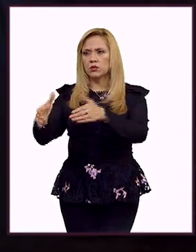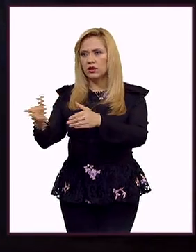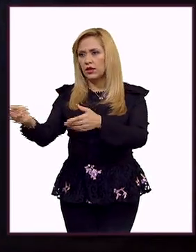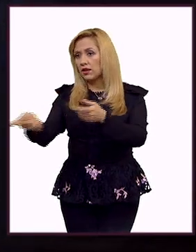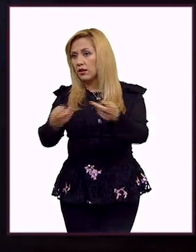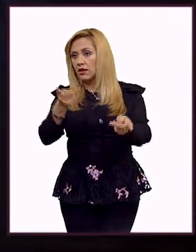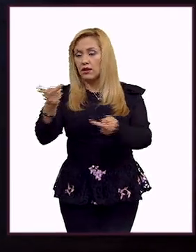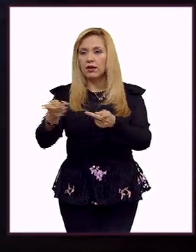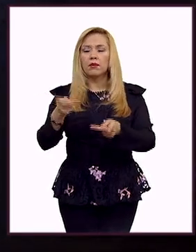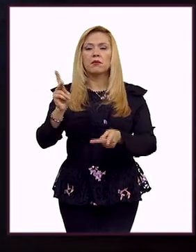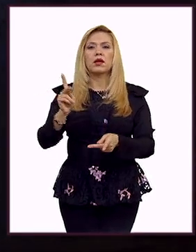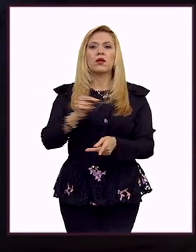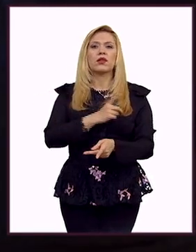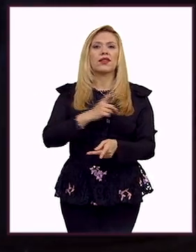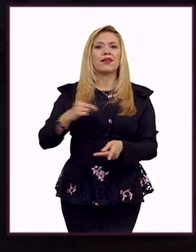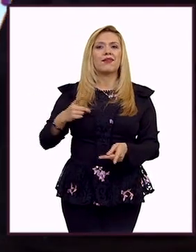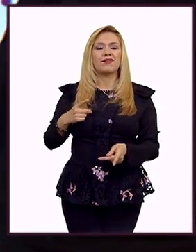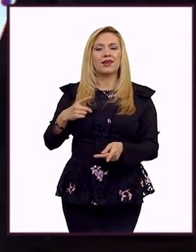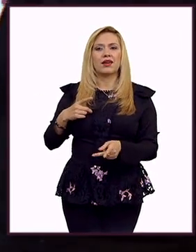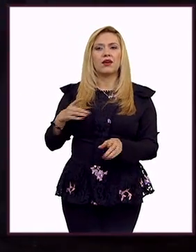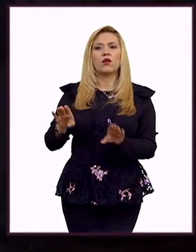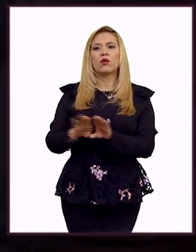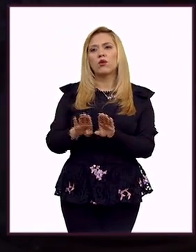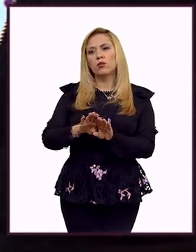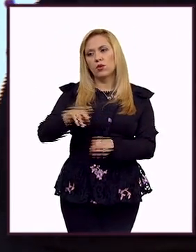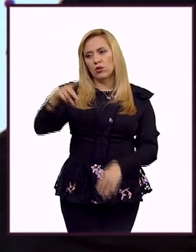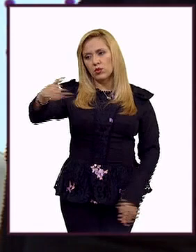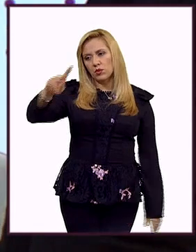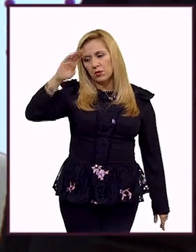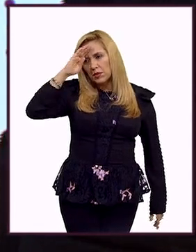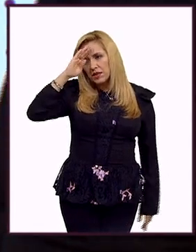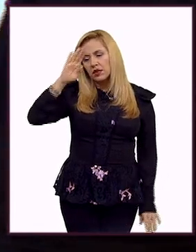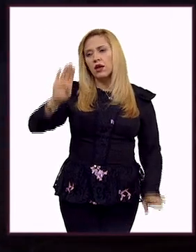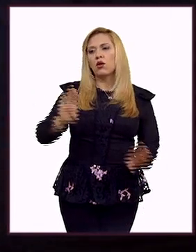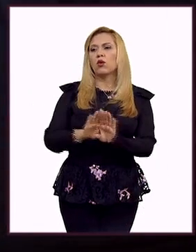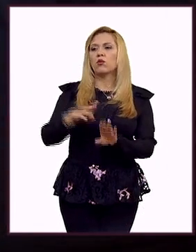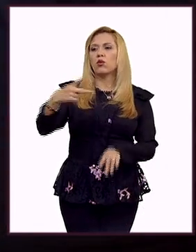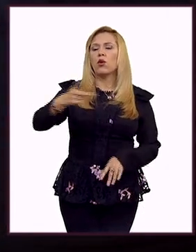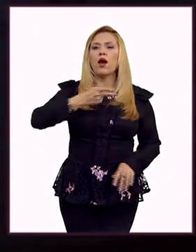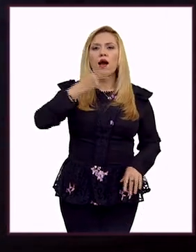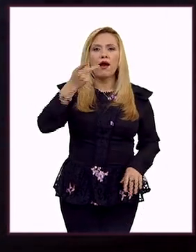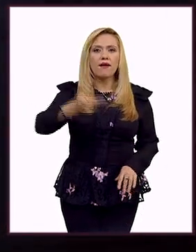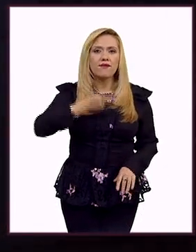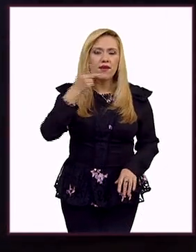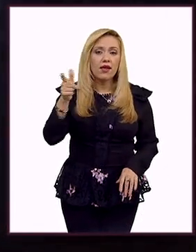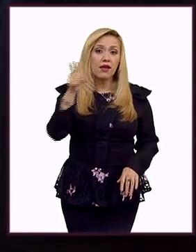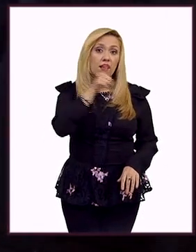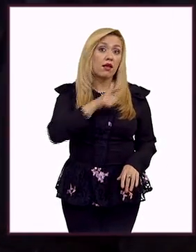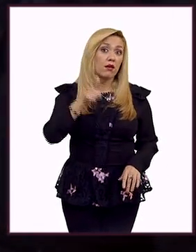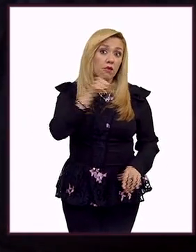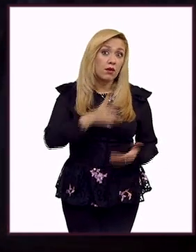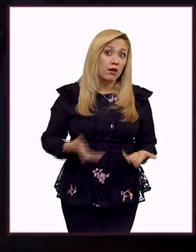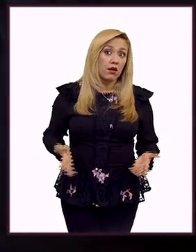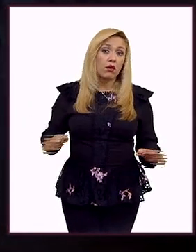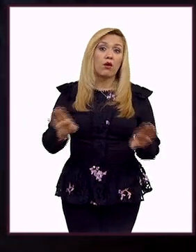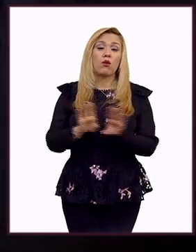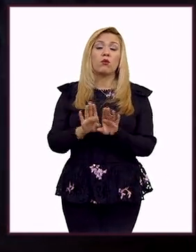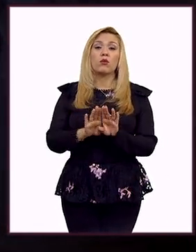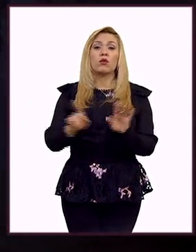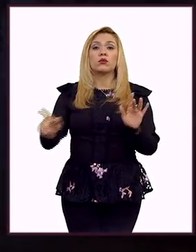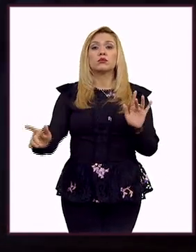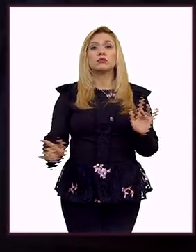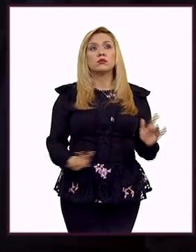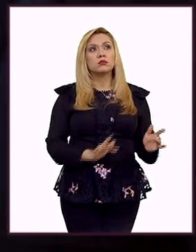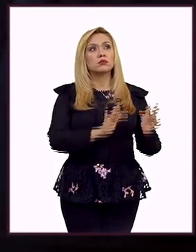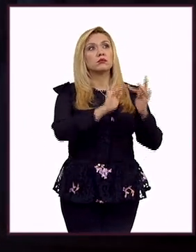haber procesos en donde sea a partir de cómo piensan, a partir de cómo hablan y a partir de cómo se conectan